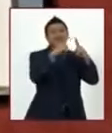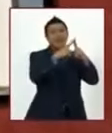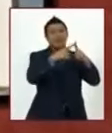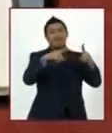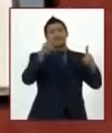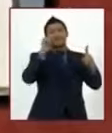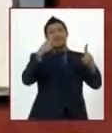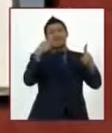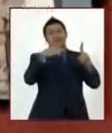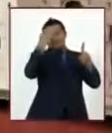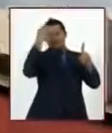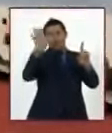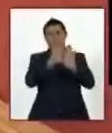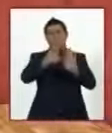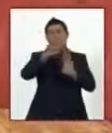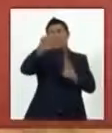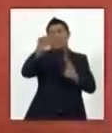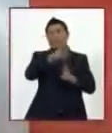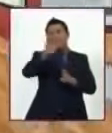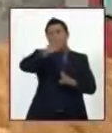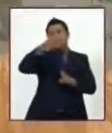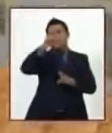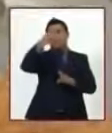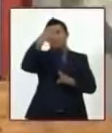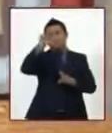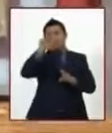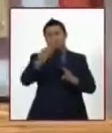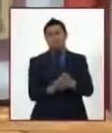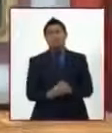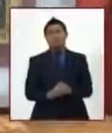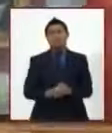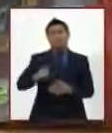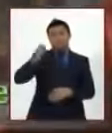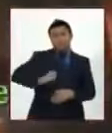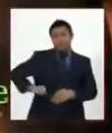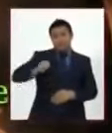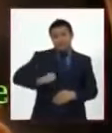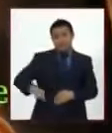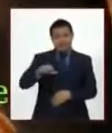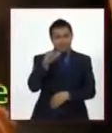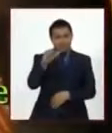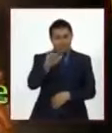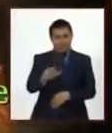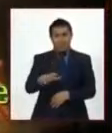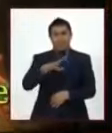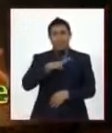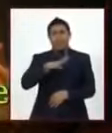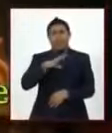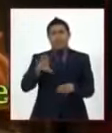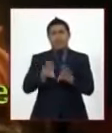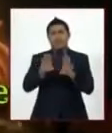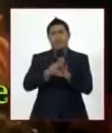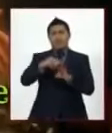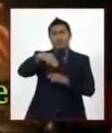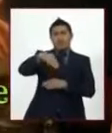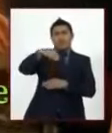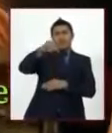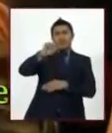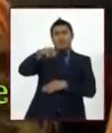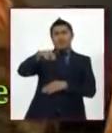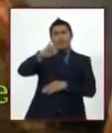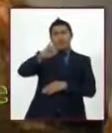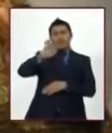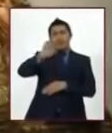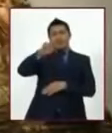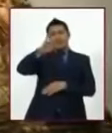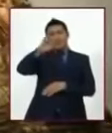plateresco en América. En el siglo XVI surgió en Italia el manierismo, considerado un estilo superior